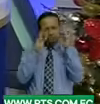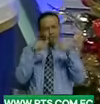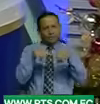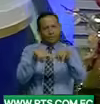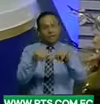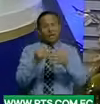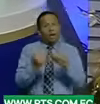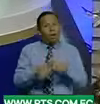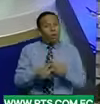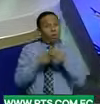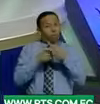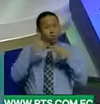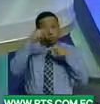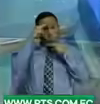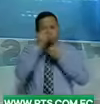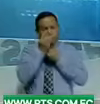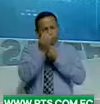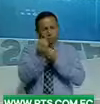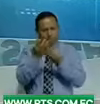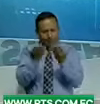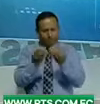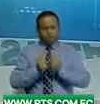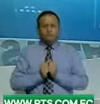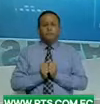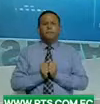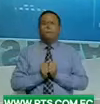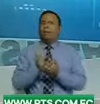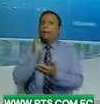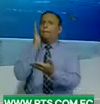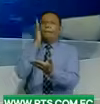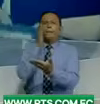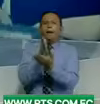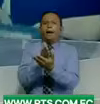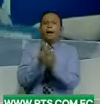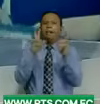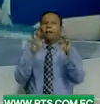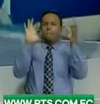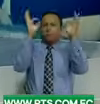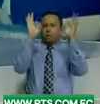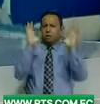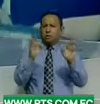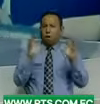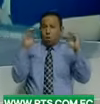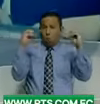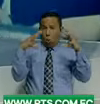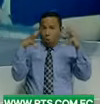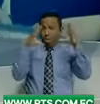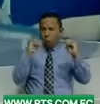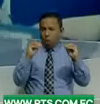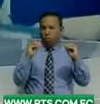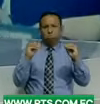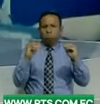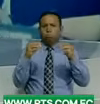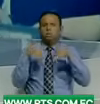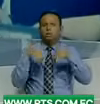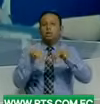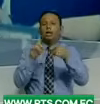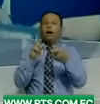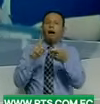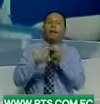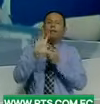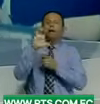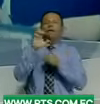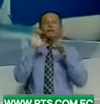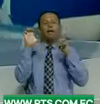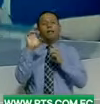Aquí empezamos con la información. Se suspenden los cortes de luz en todo el país hasta el 15 de enero del año